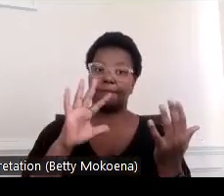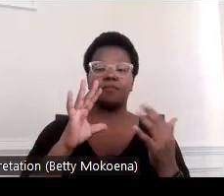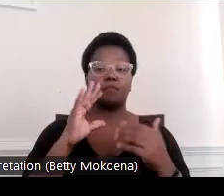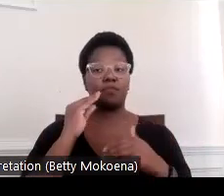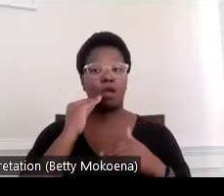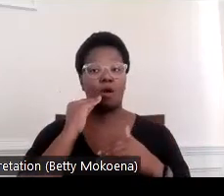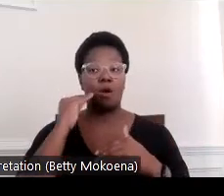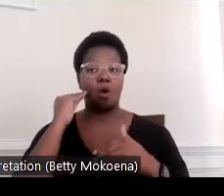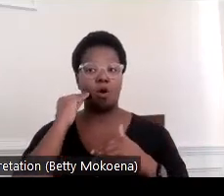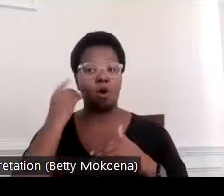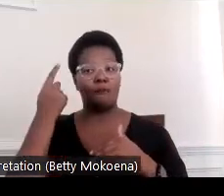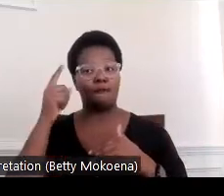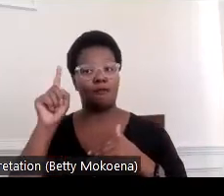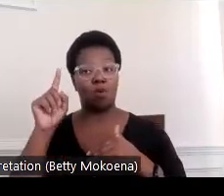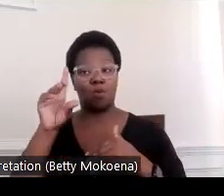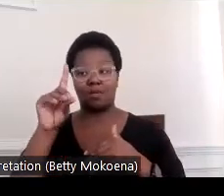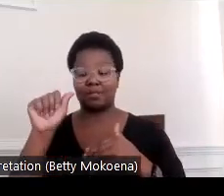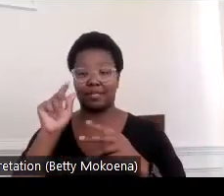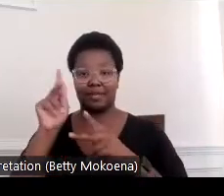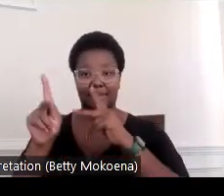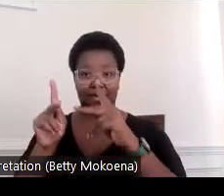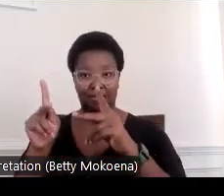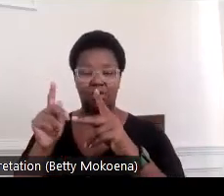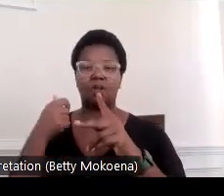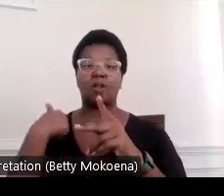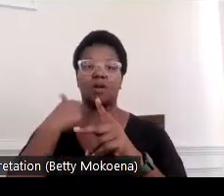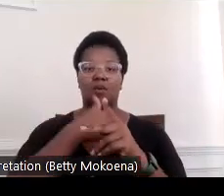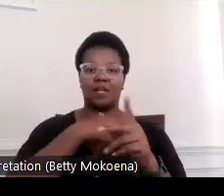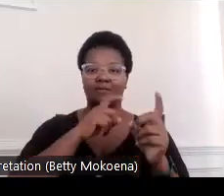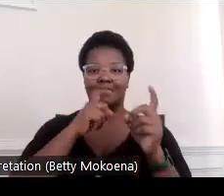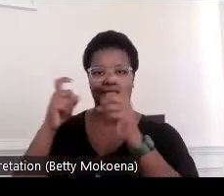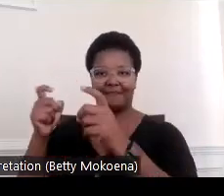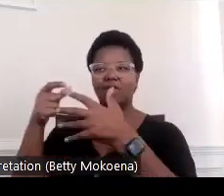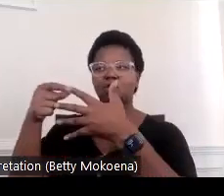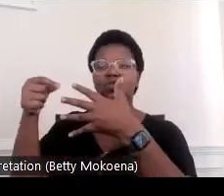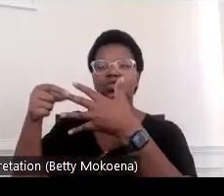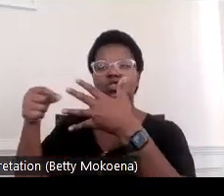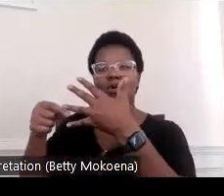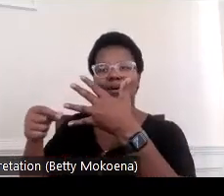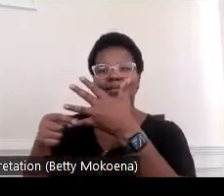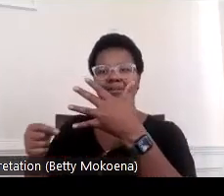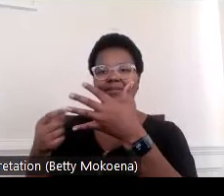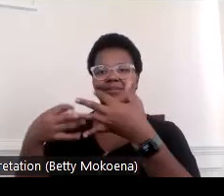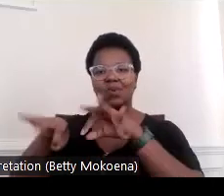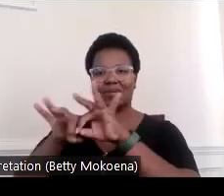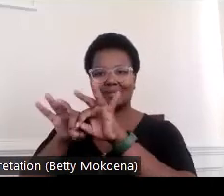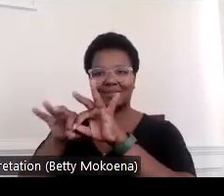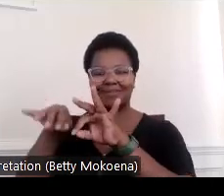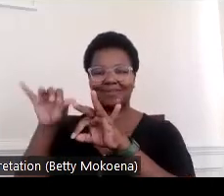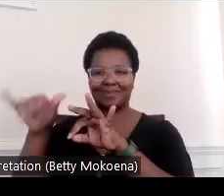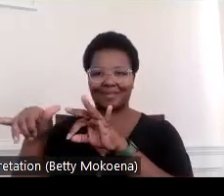los hogares para personas con discapacidades tienen o deben proporcionar opciones